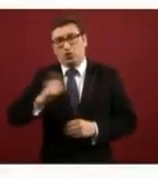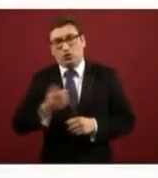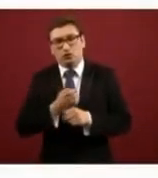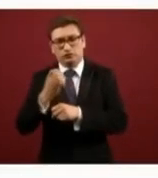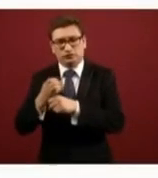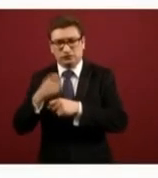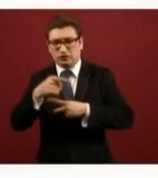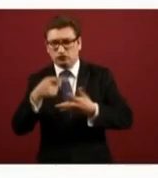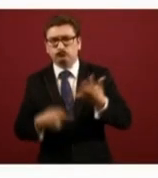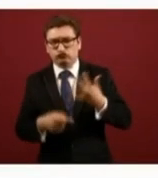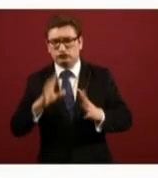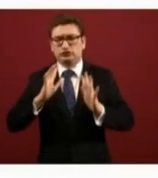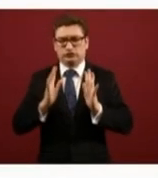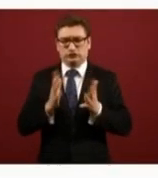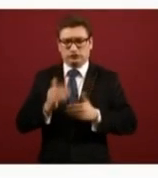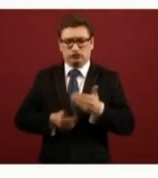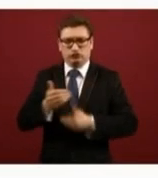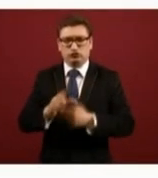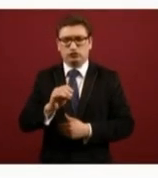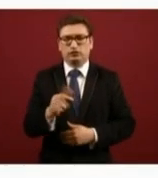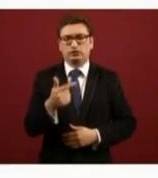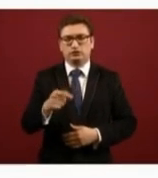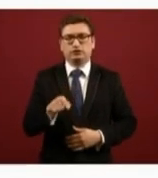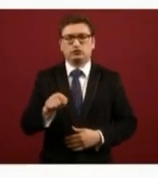tiene un avance de